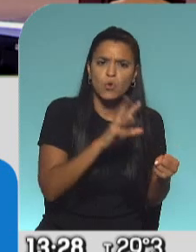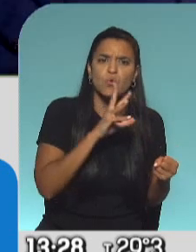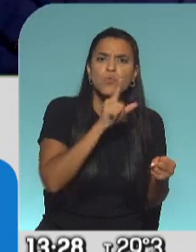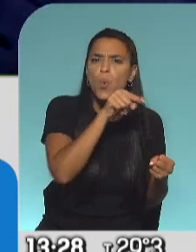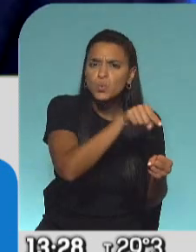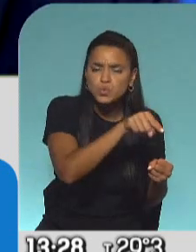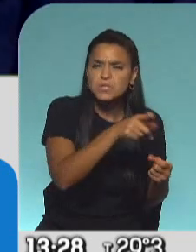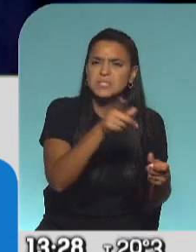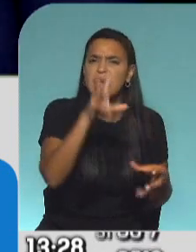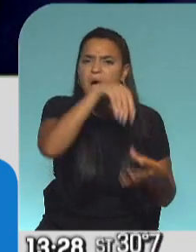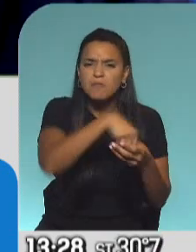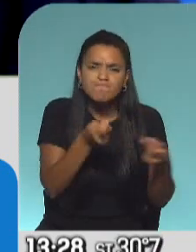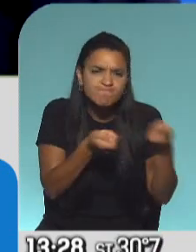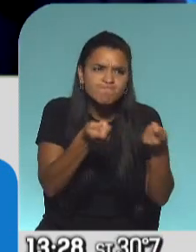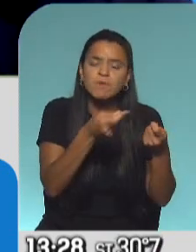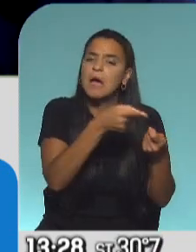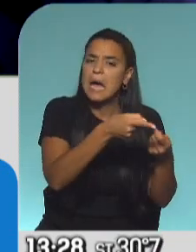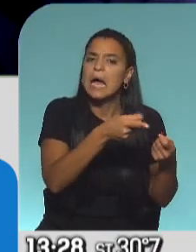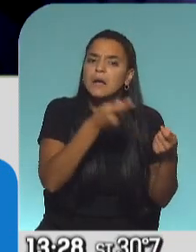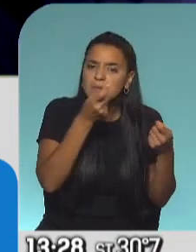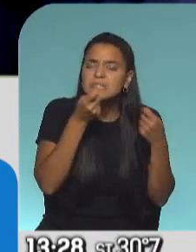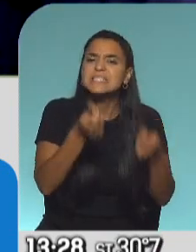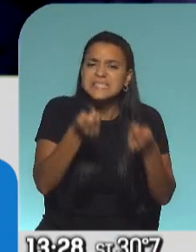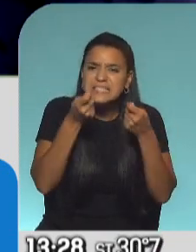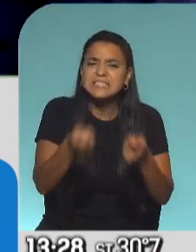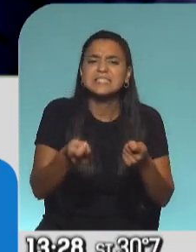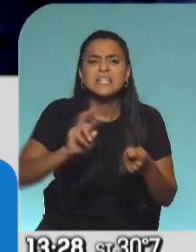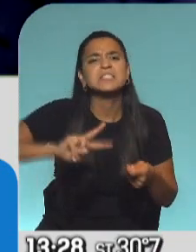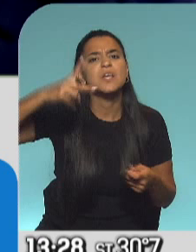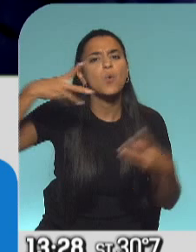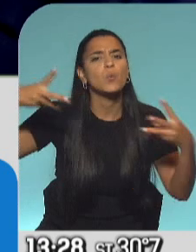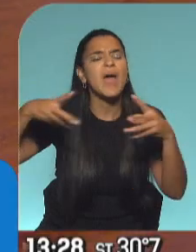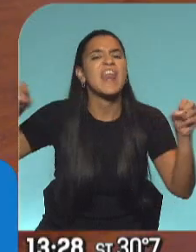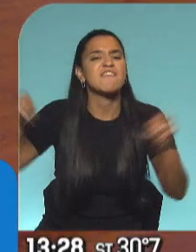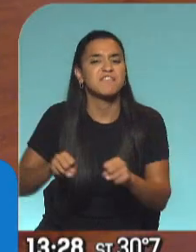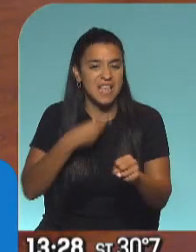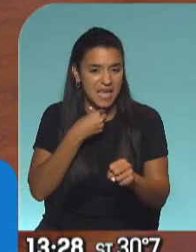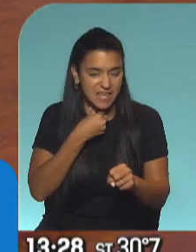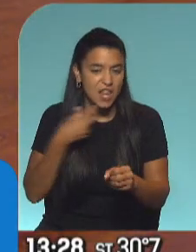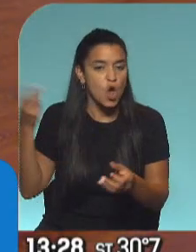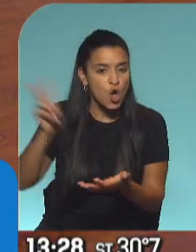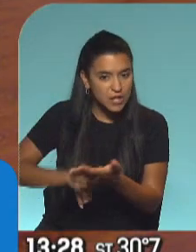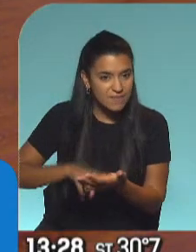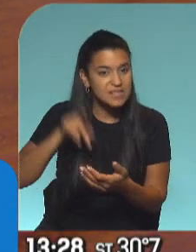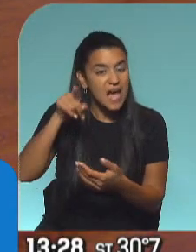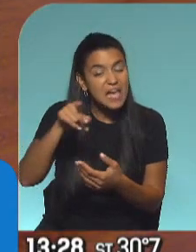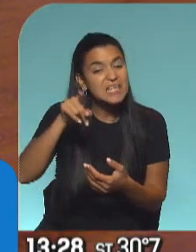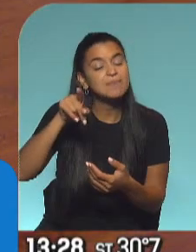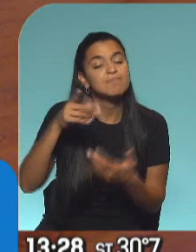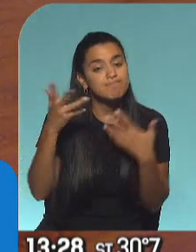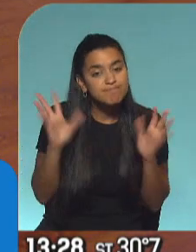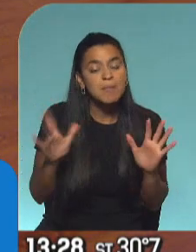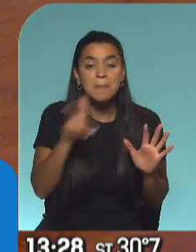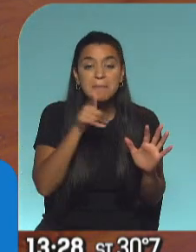Gate. Ellos han insistido en la existencia de una segunda guerra fría, y en ese aspecto yo creo que